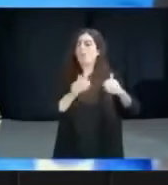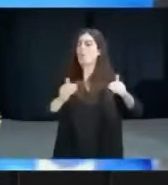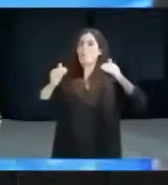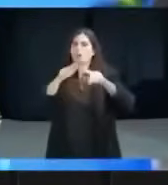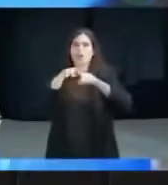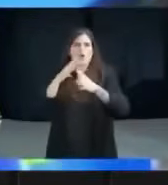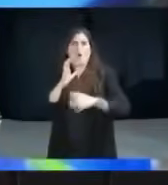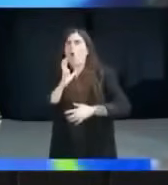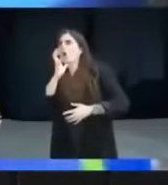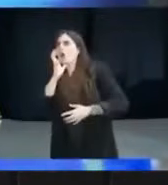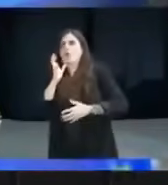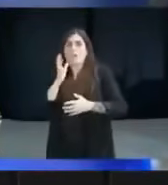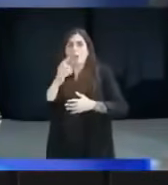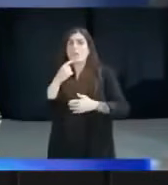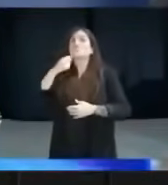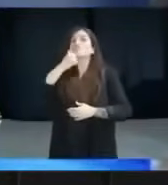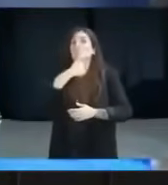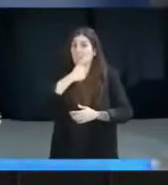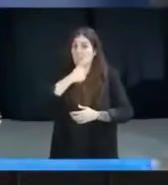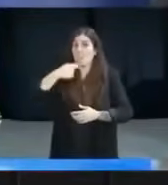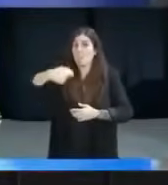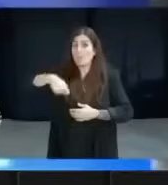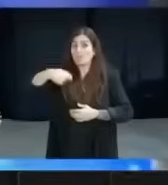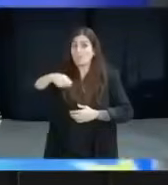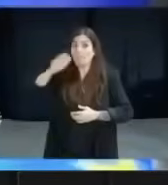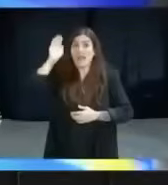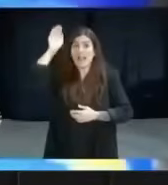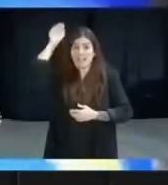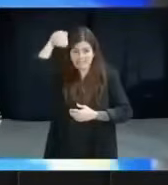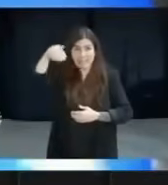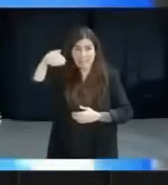una aberración, según ha dicho el presidente de Argentina aquí en Madrid,